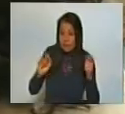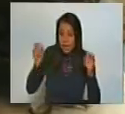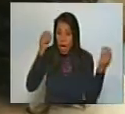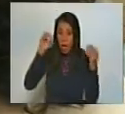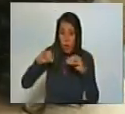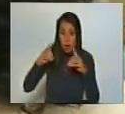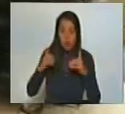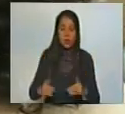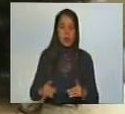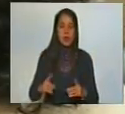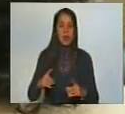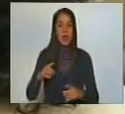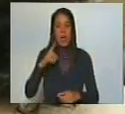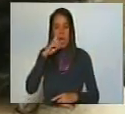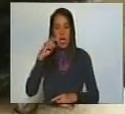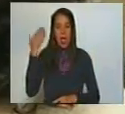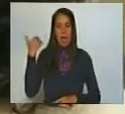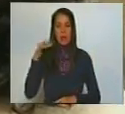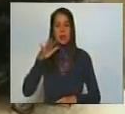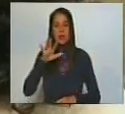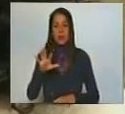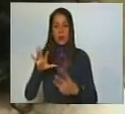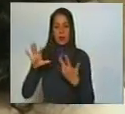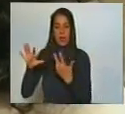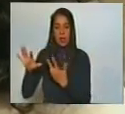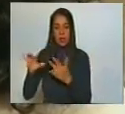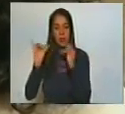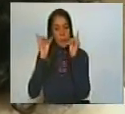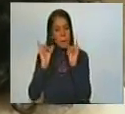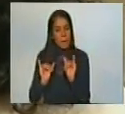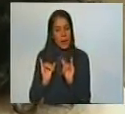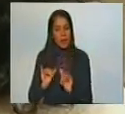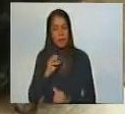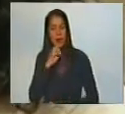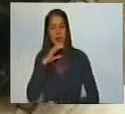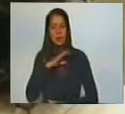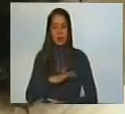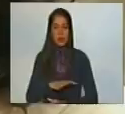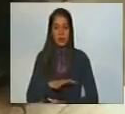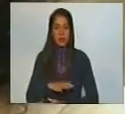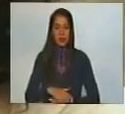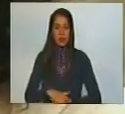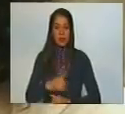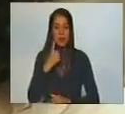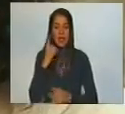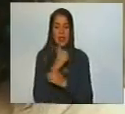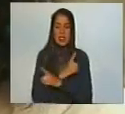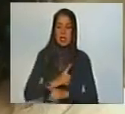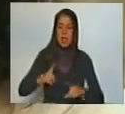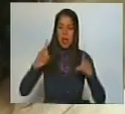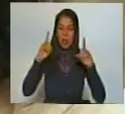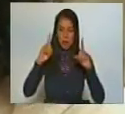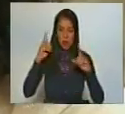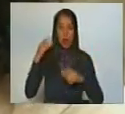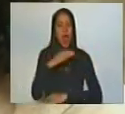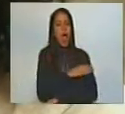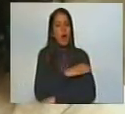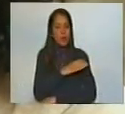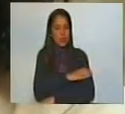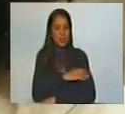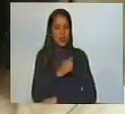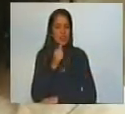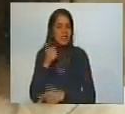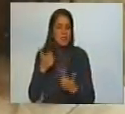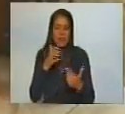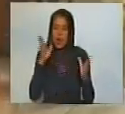Este año 58 está lleno de historias de ese tipo. Entonces, ¿cuál democracia puntofijista? Fue